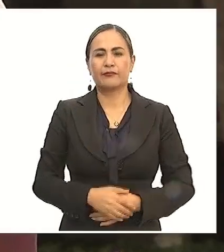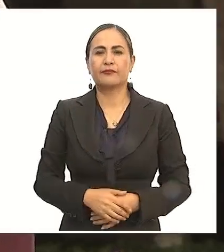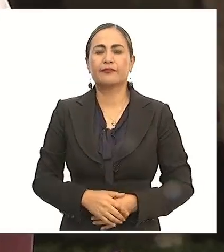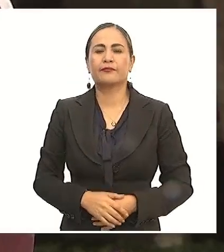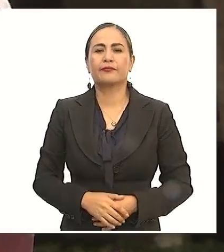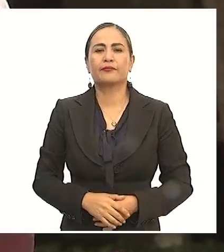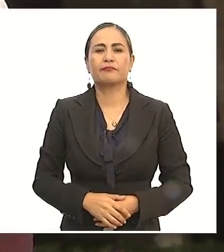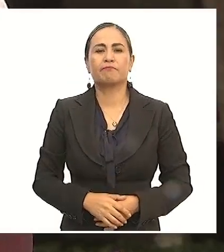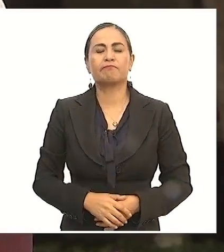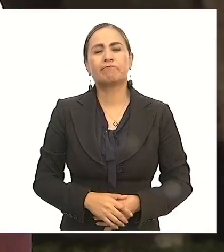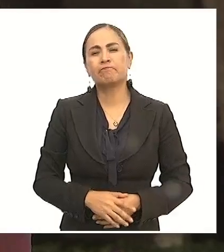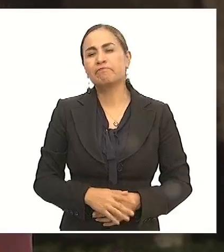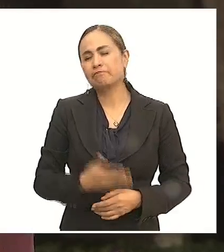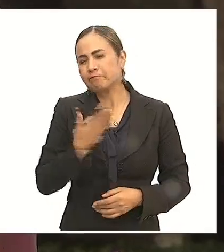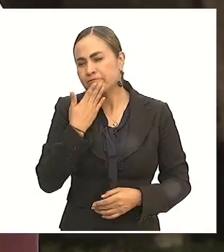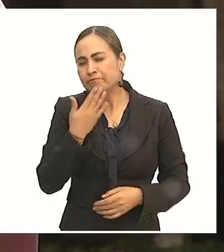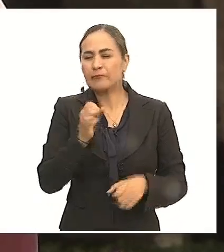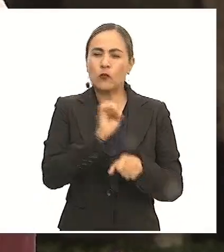de manera sutil,